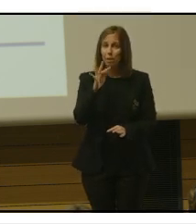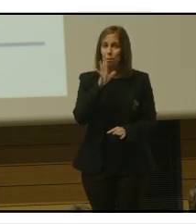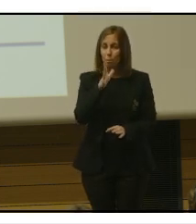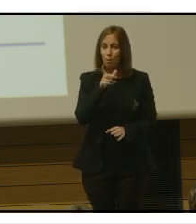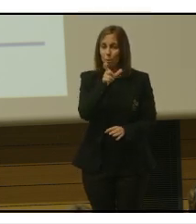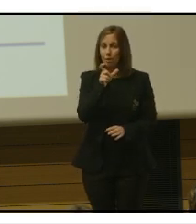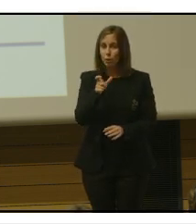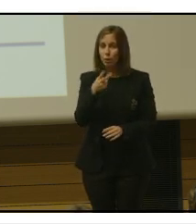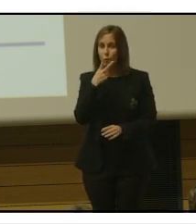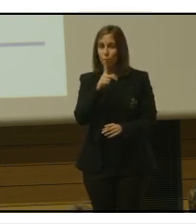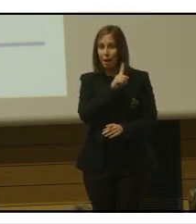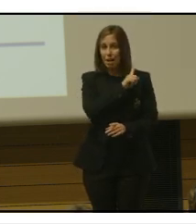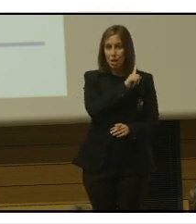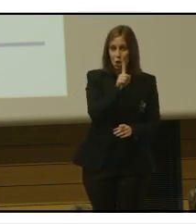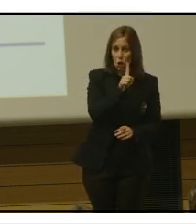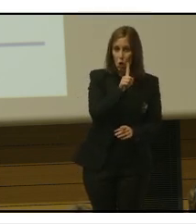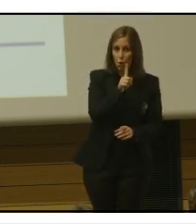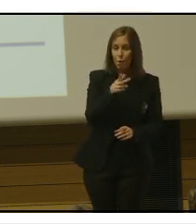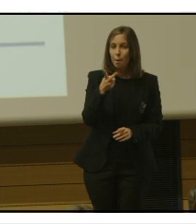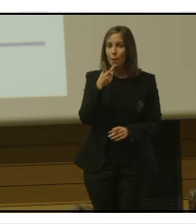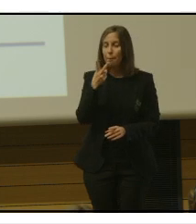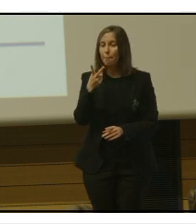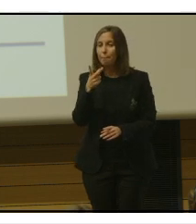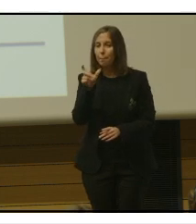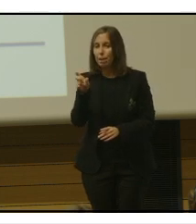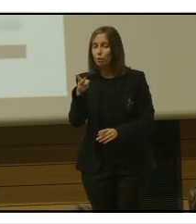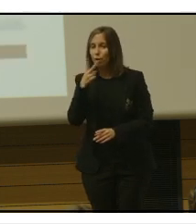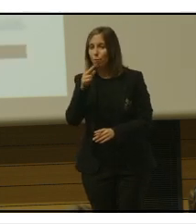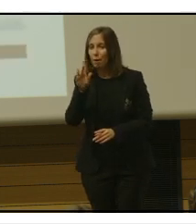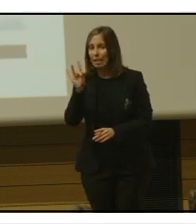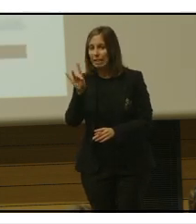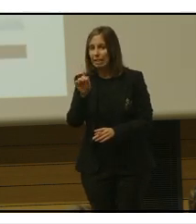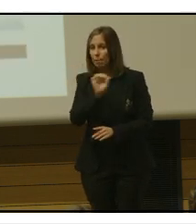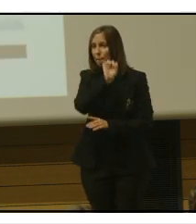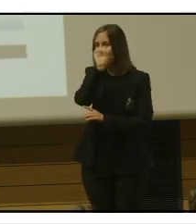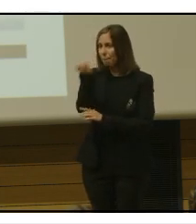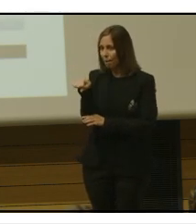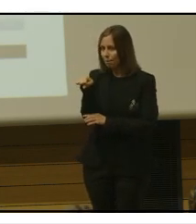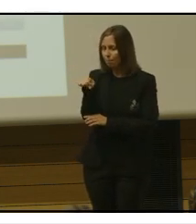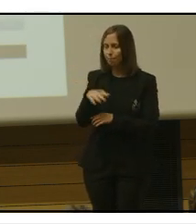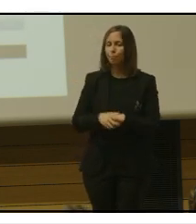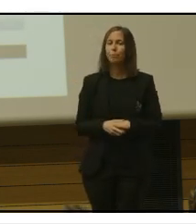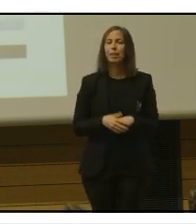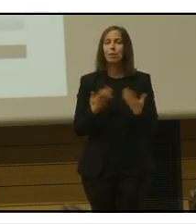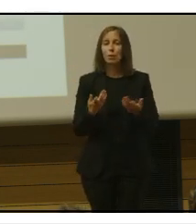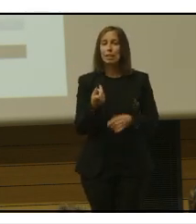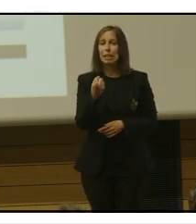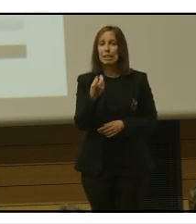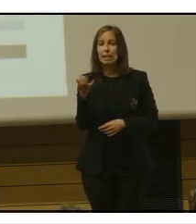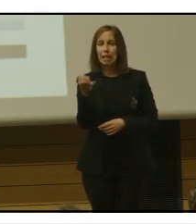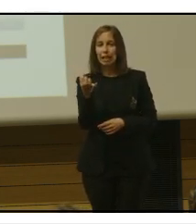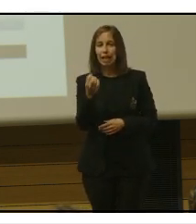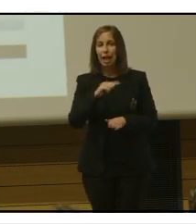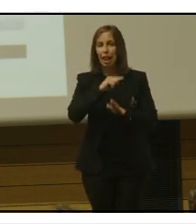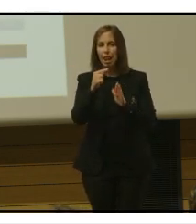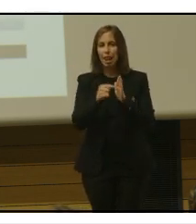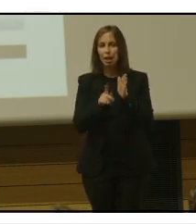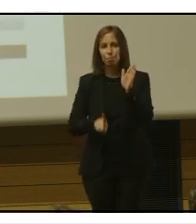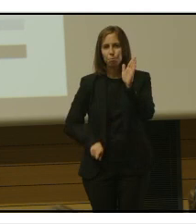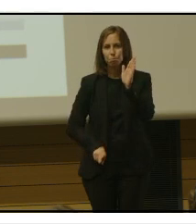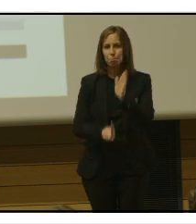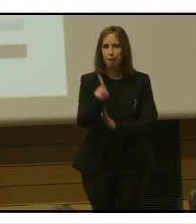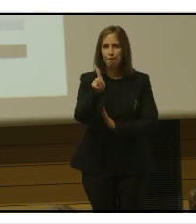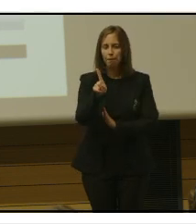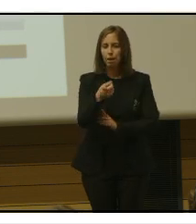los no fumadores que los fumadores. Entonces, bueno, pues este impacto económico no se vio. ¿Qué necesitamos? Necesitamos avanzar en legislación. Y necesitamos